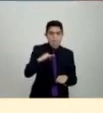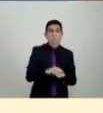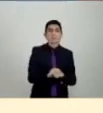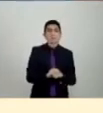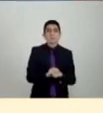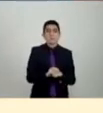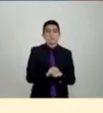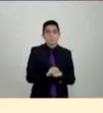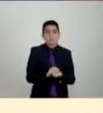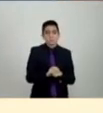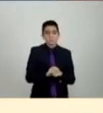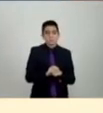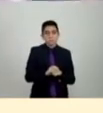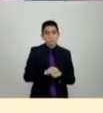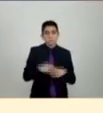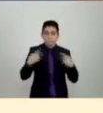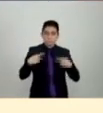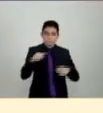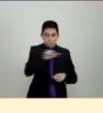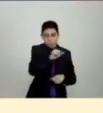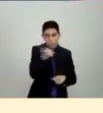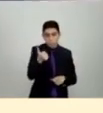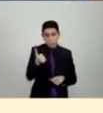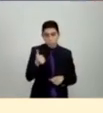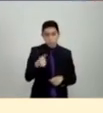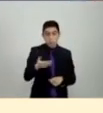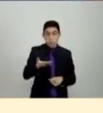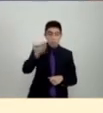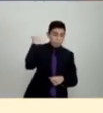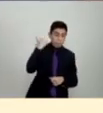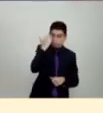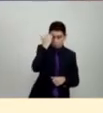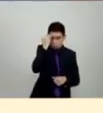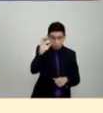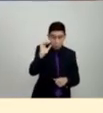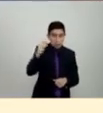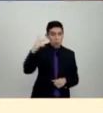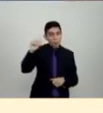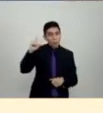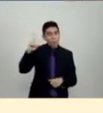que yo no sabía de su existencia. Era importante porque ahí yo conocía a Padura